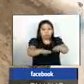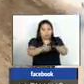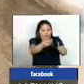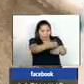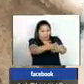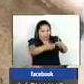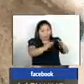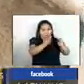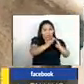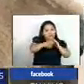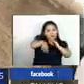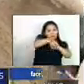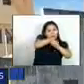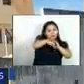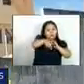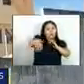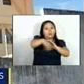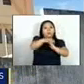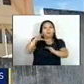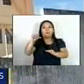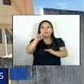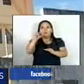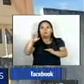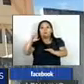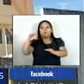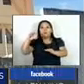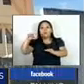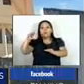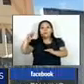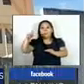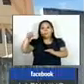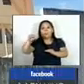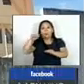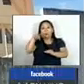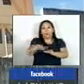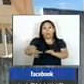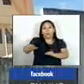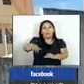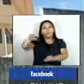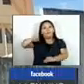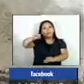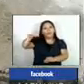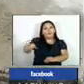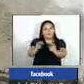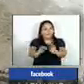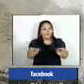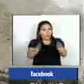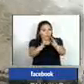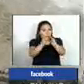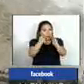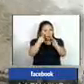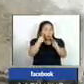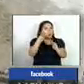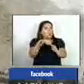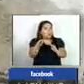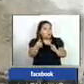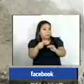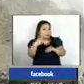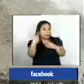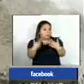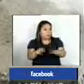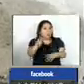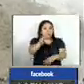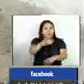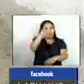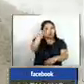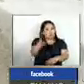residencial sobre la calle Campos, frente al hogar del niño en el barrio San Jacinto. El derrame tiene aproximadamente dos